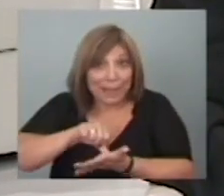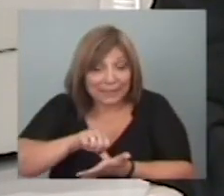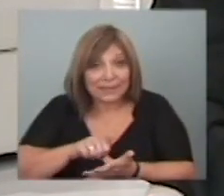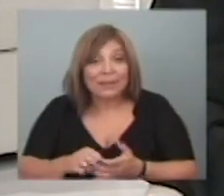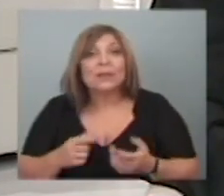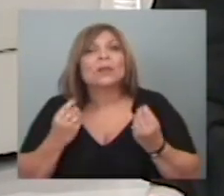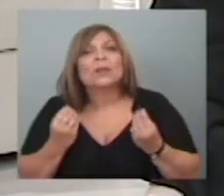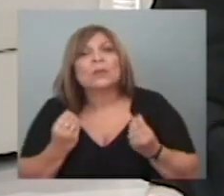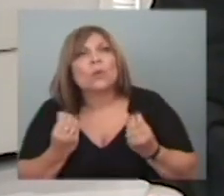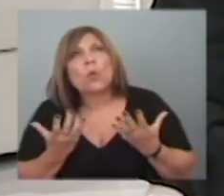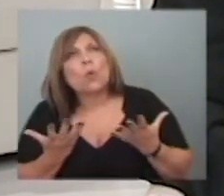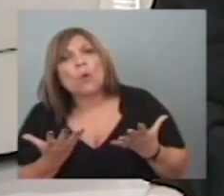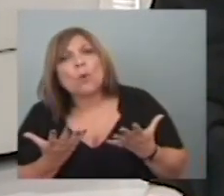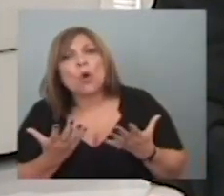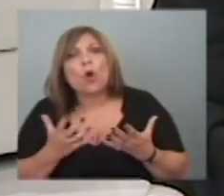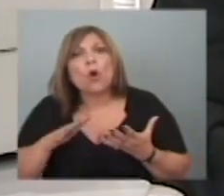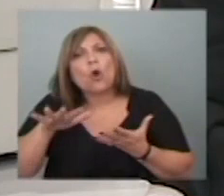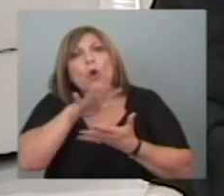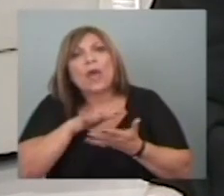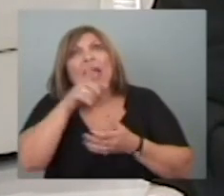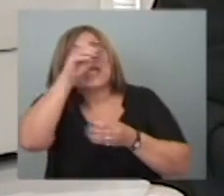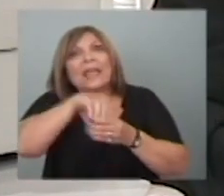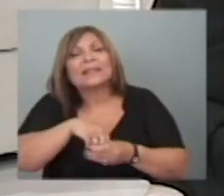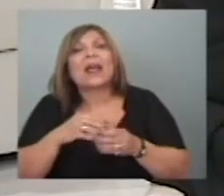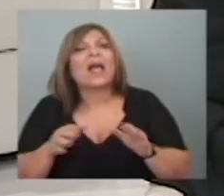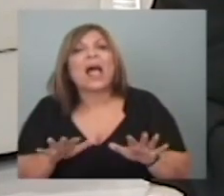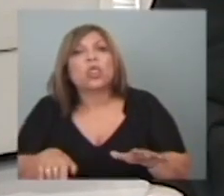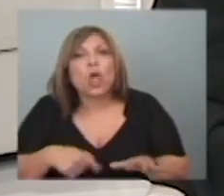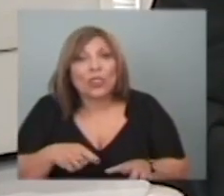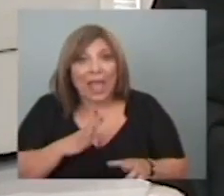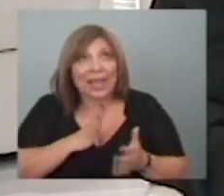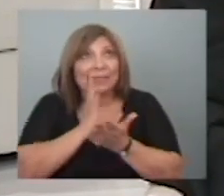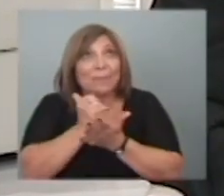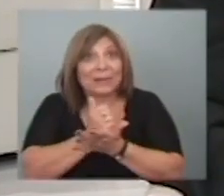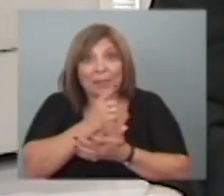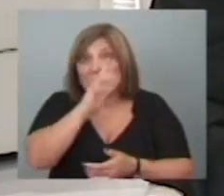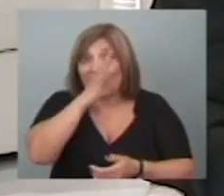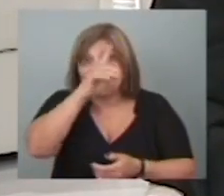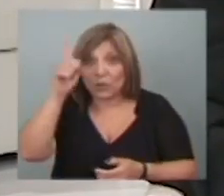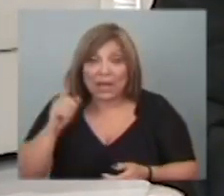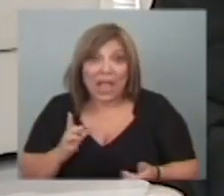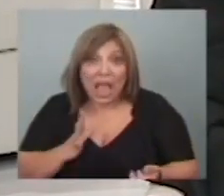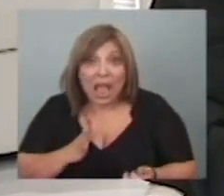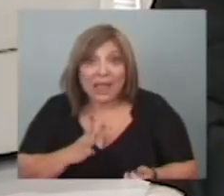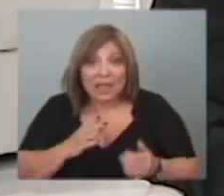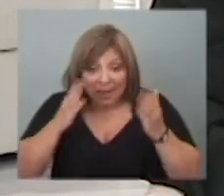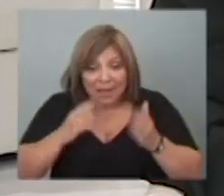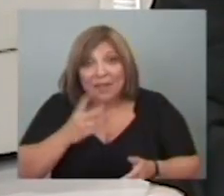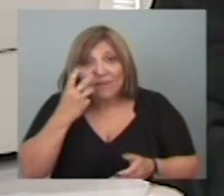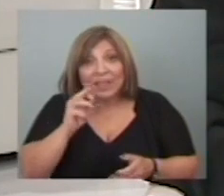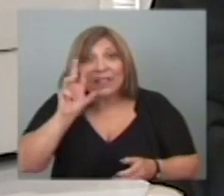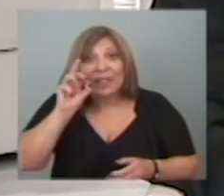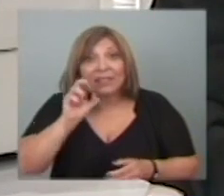¿bajo qué circunscripción o en qué jurisdicción entrarían? Teniendo en cuenta que hay departamentos en el interior que tienen en su padrón 20,